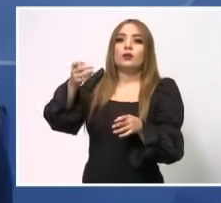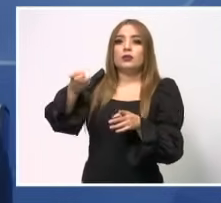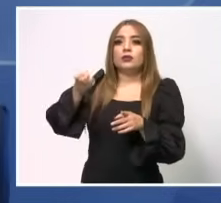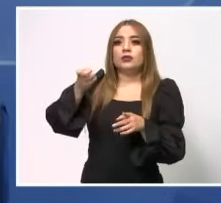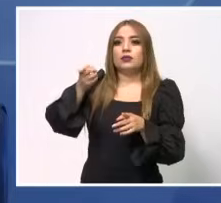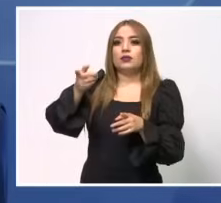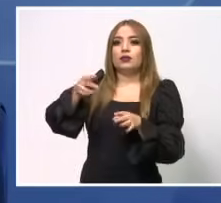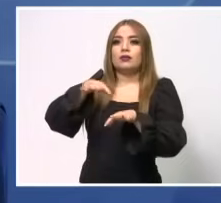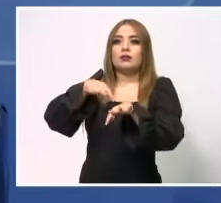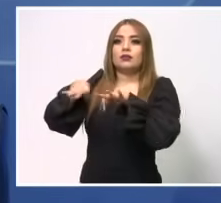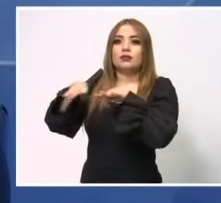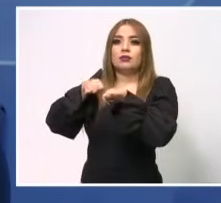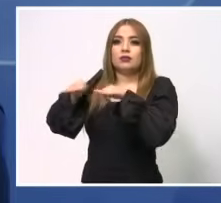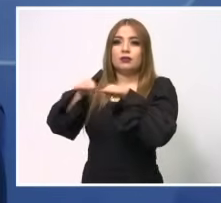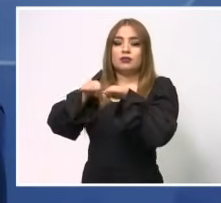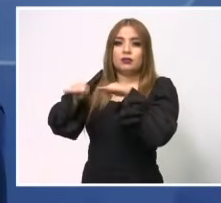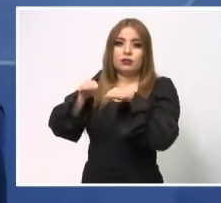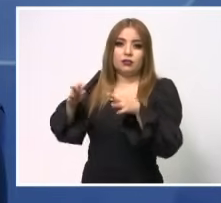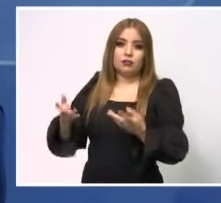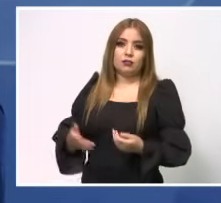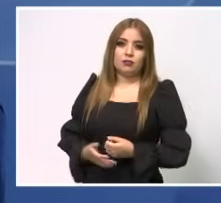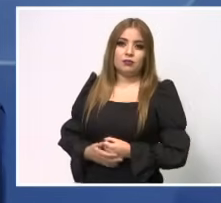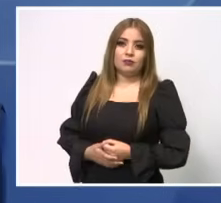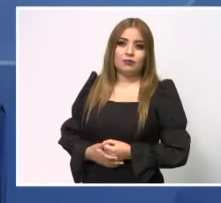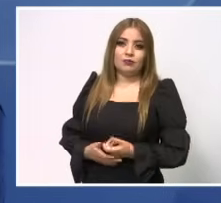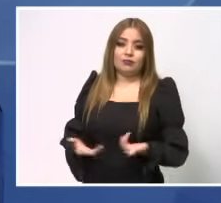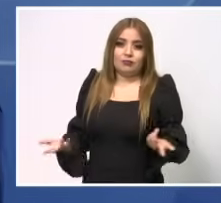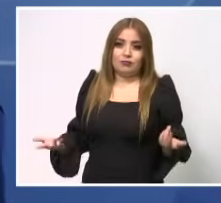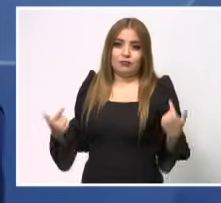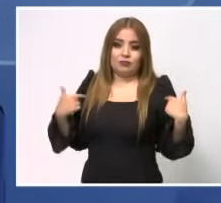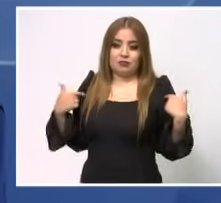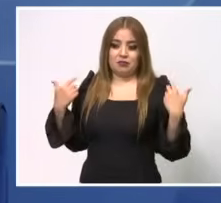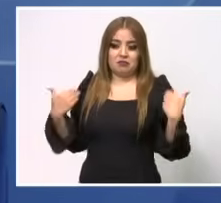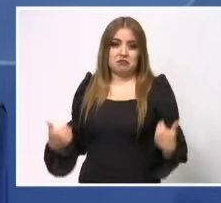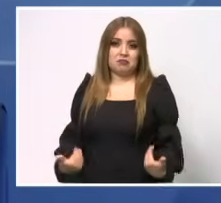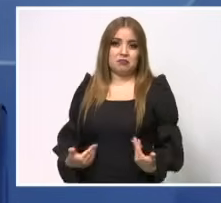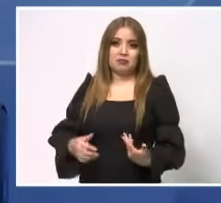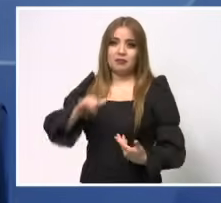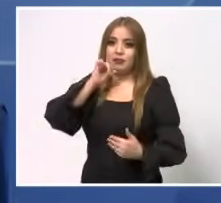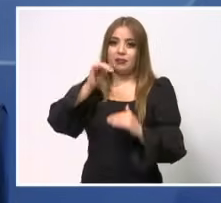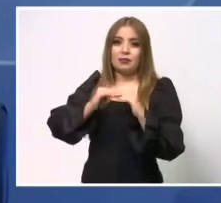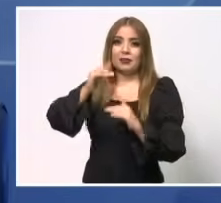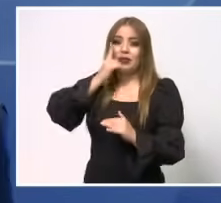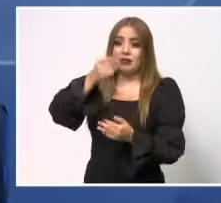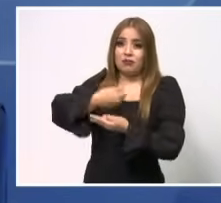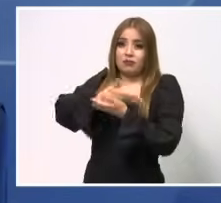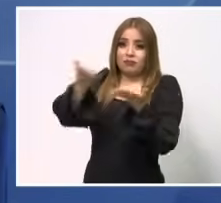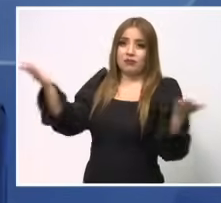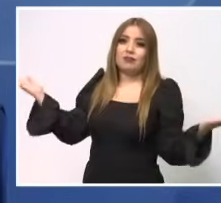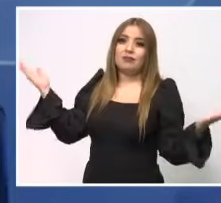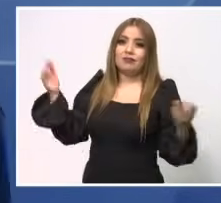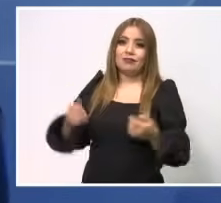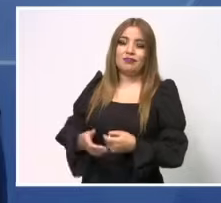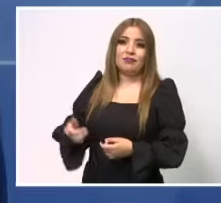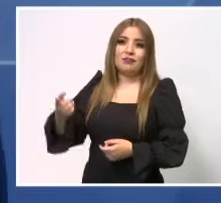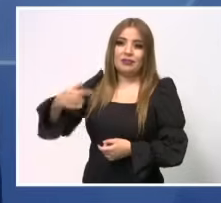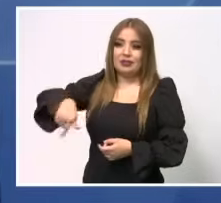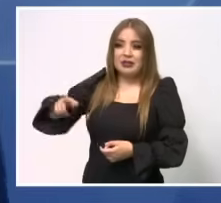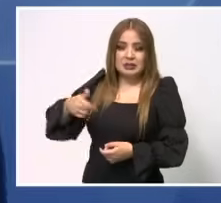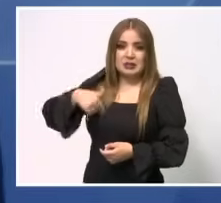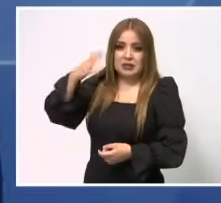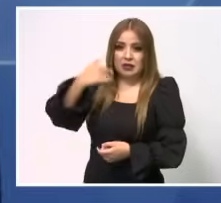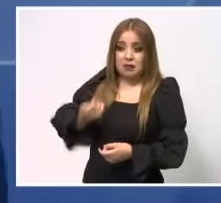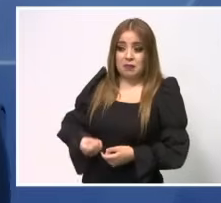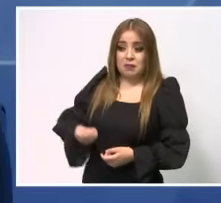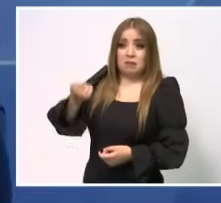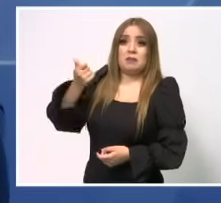conlleva el trabajo al que le dedicamos Yo solo le puedo decir esto a las personas porque sé que no es la primera persona ni